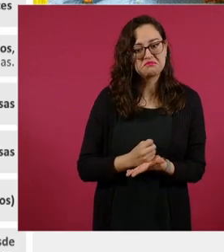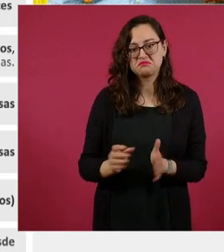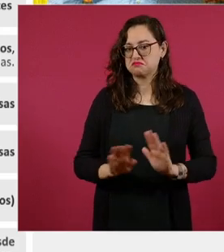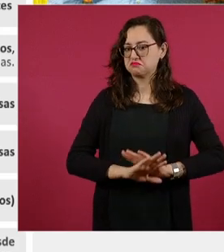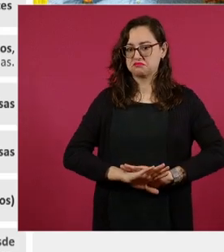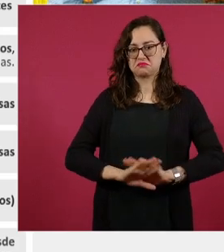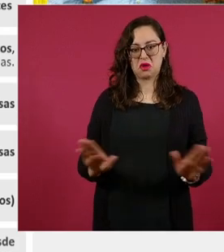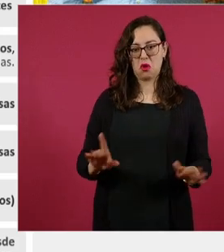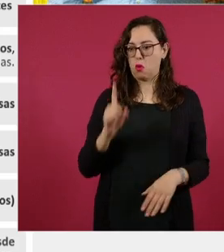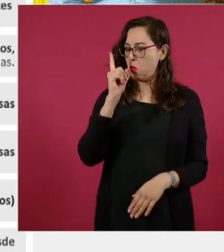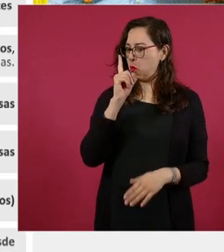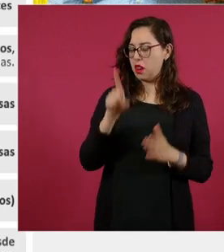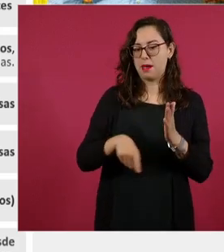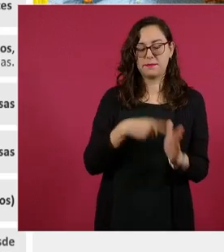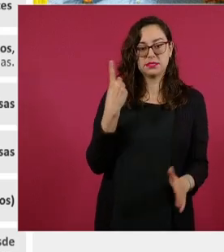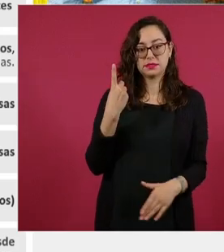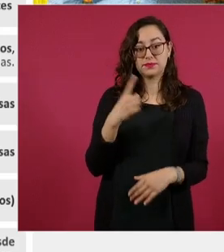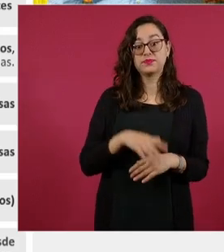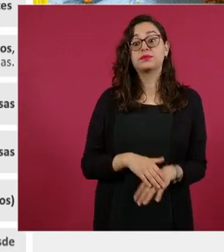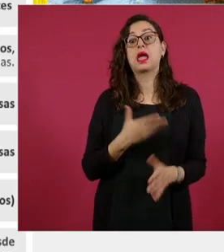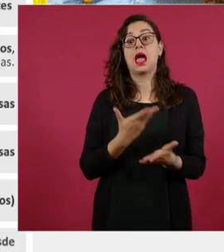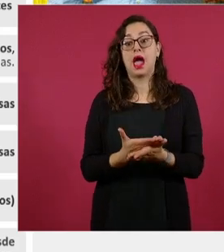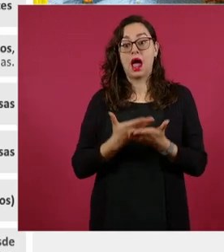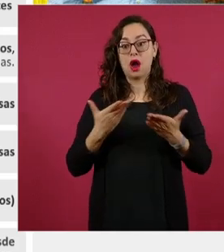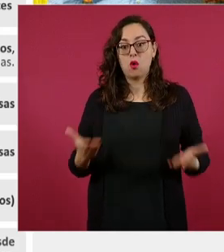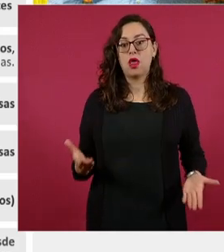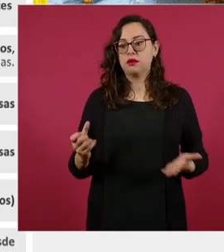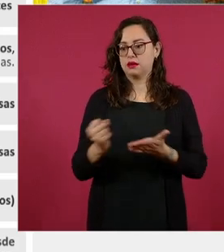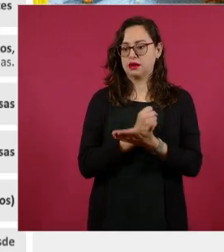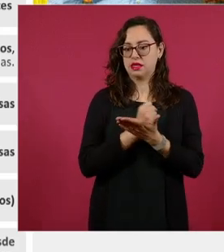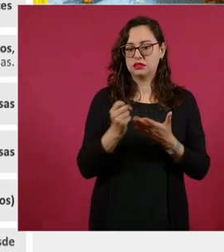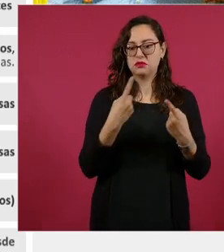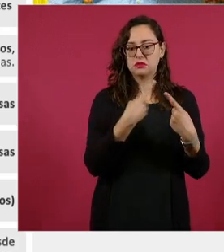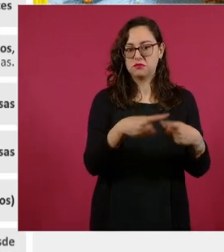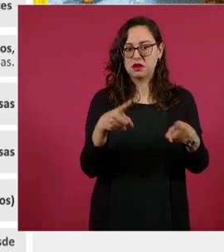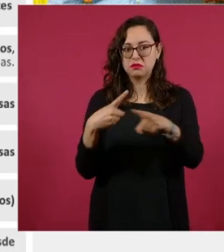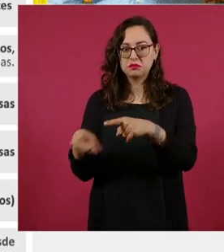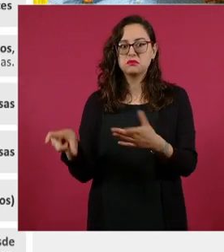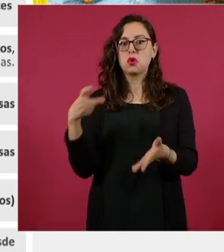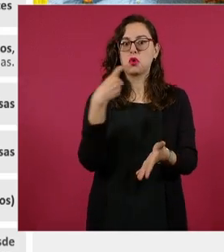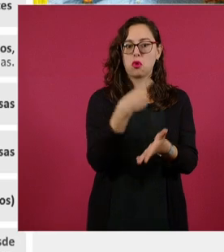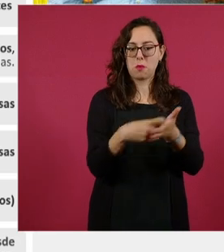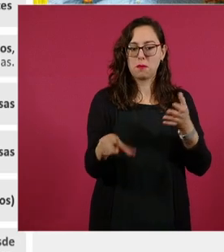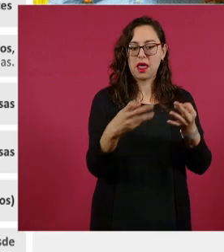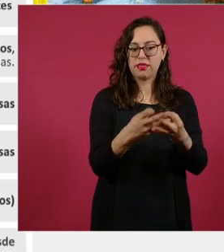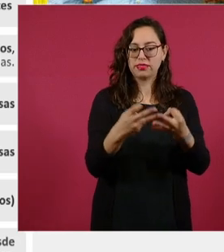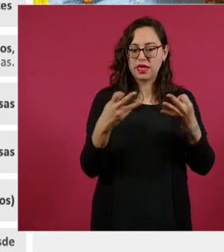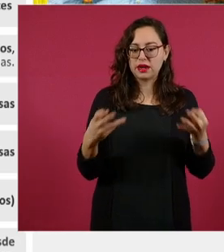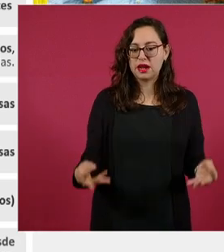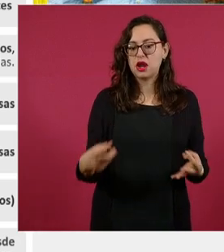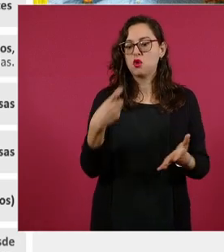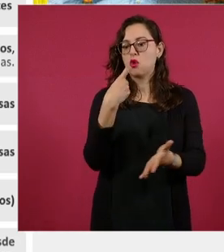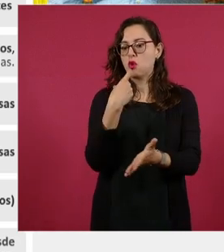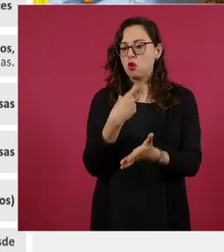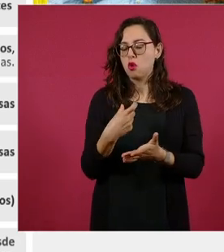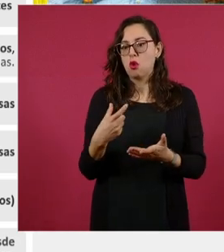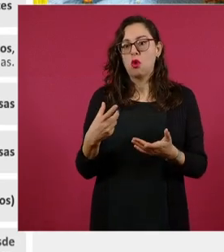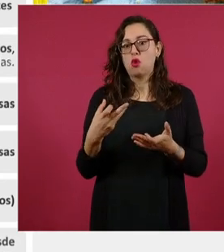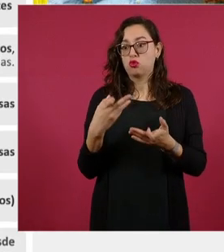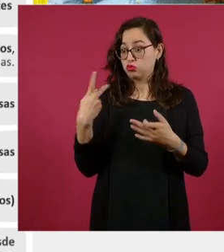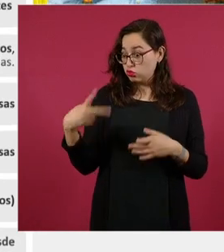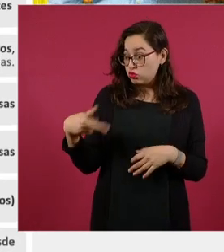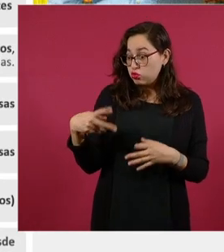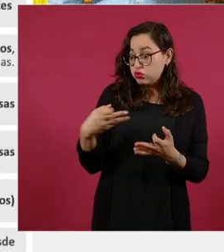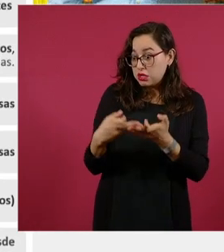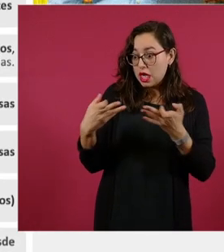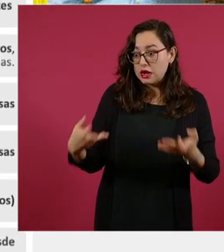distintas opciones que van desde comprar un terreno, construir en terreno propio, incluso en terrenos ejidales. Puedes